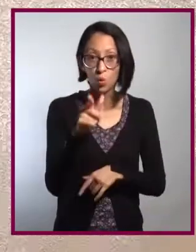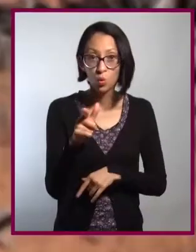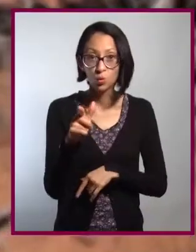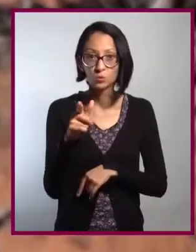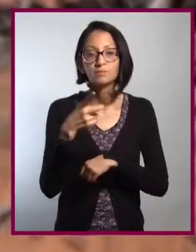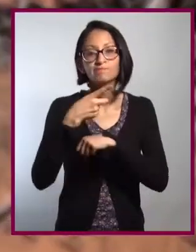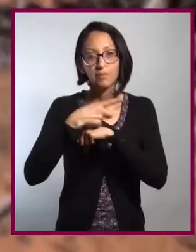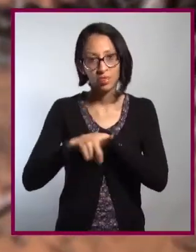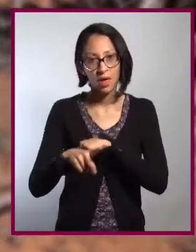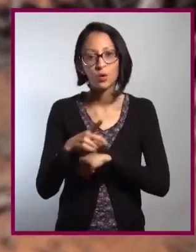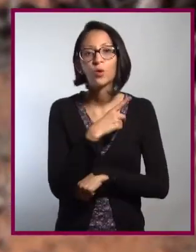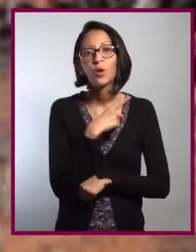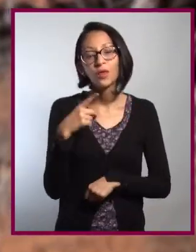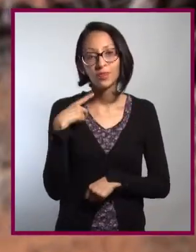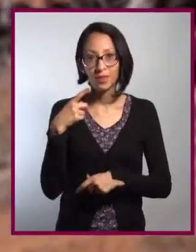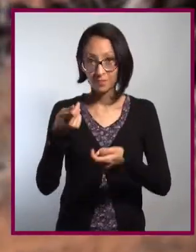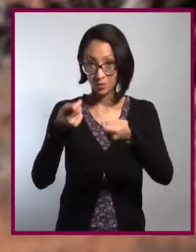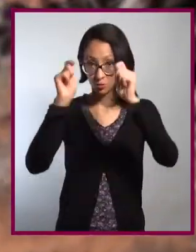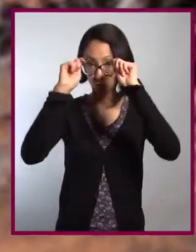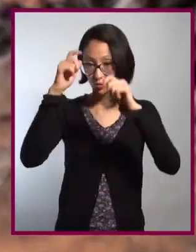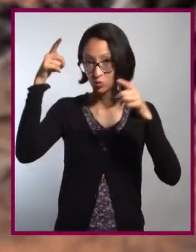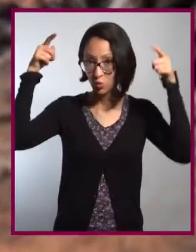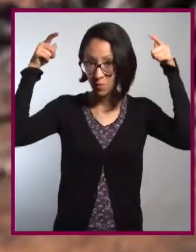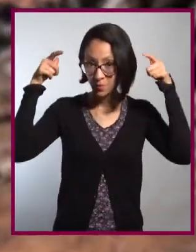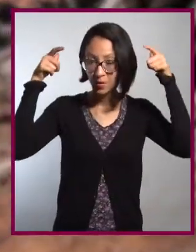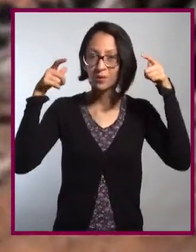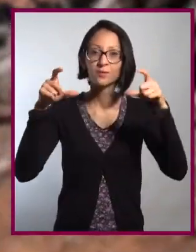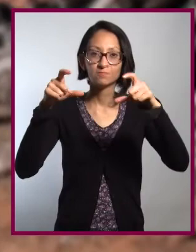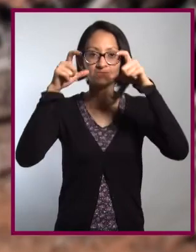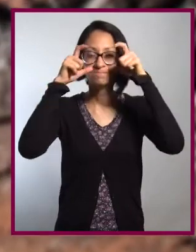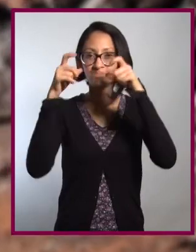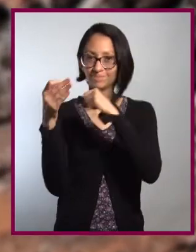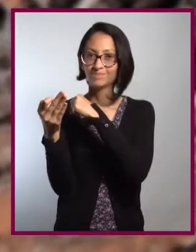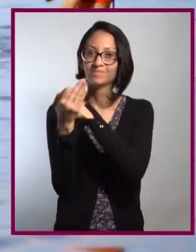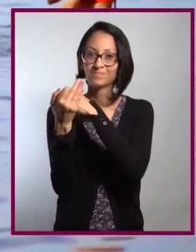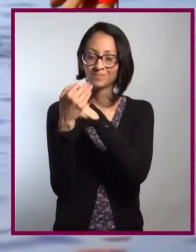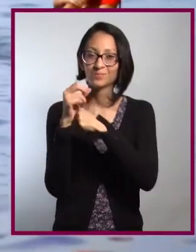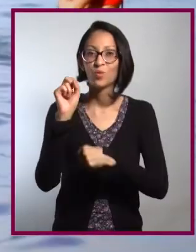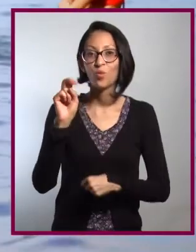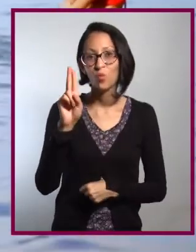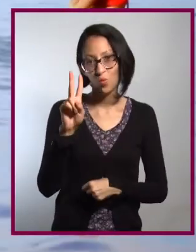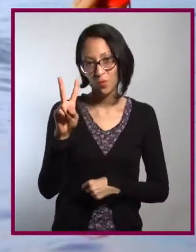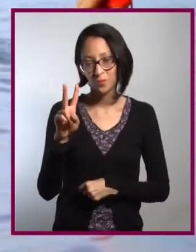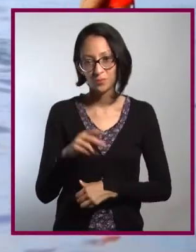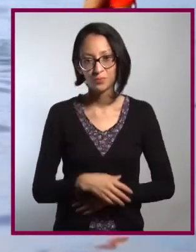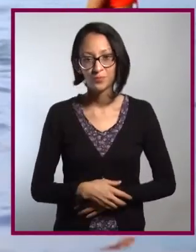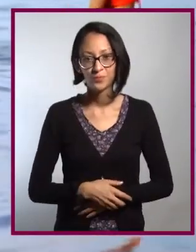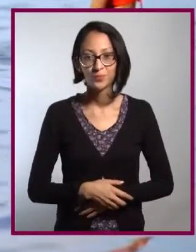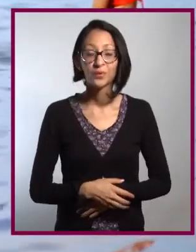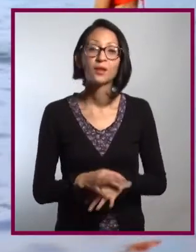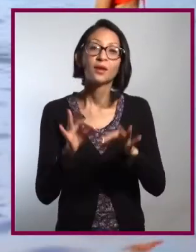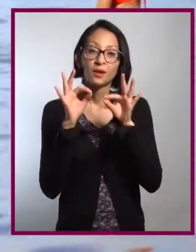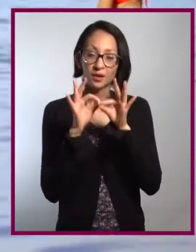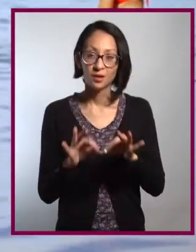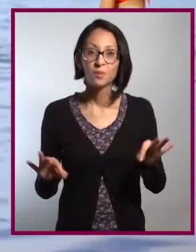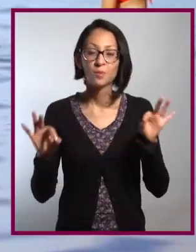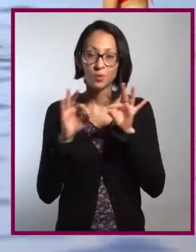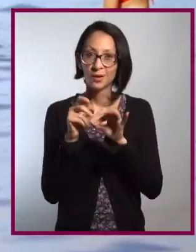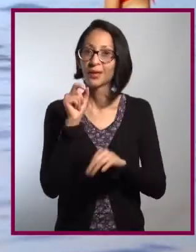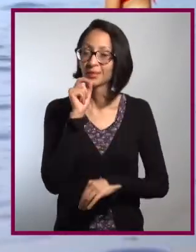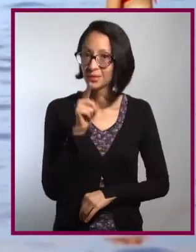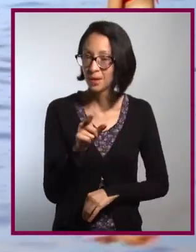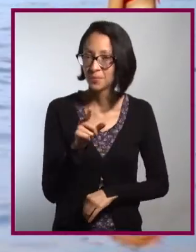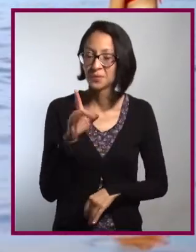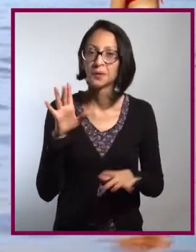recomendable usar sombrero y lentes con protección UV. Es importante comprobar que en caso